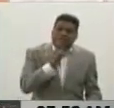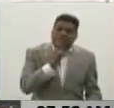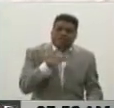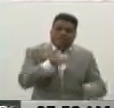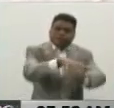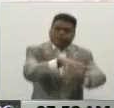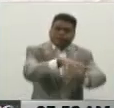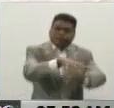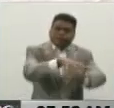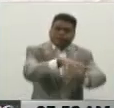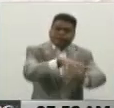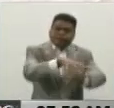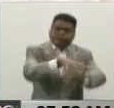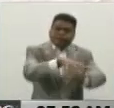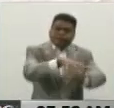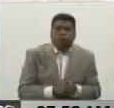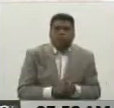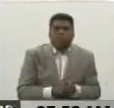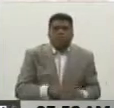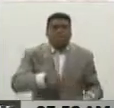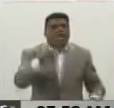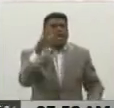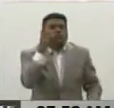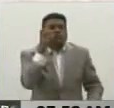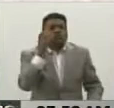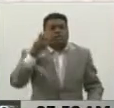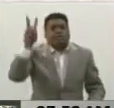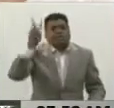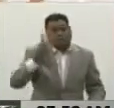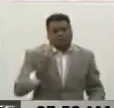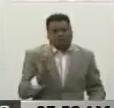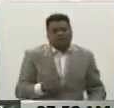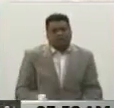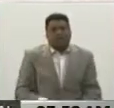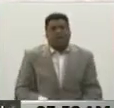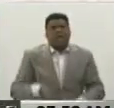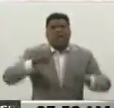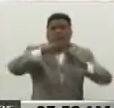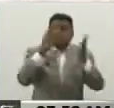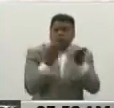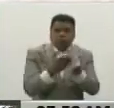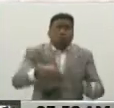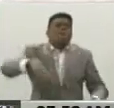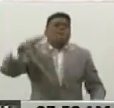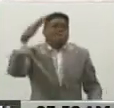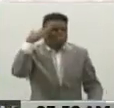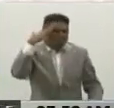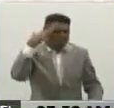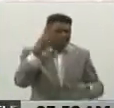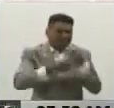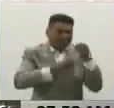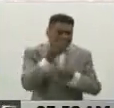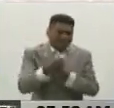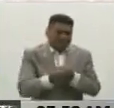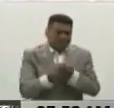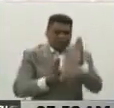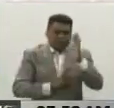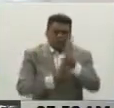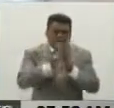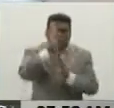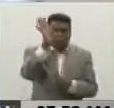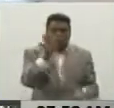el que se está creando. Va a escuchar a Venezuela, el mundo se va a enterar de lo que Venezuela está haciendo en materia de desarrollo